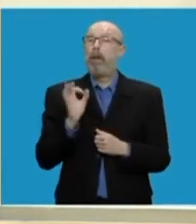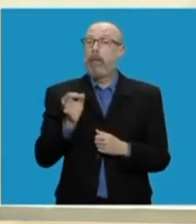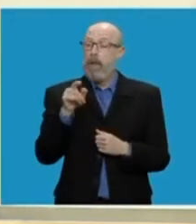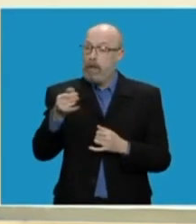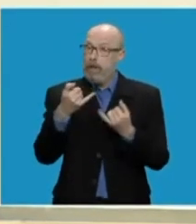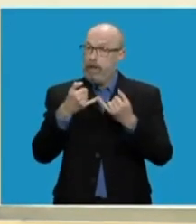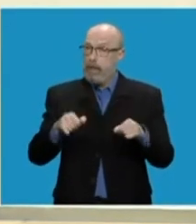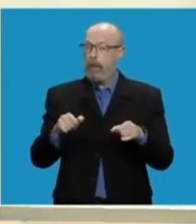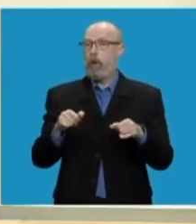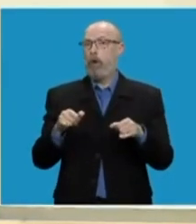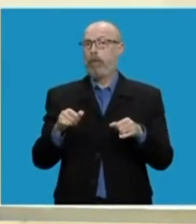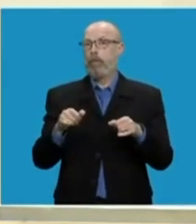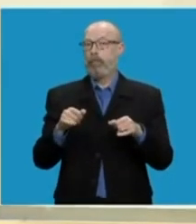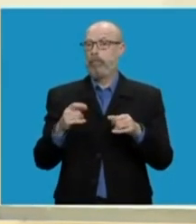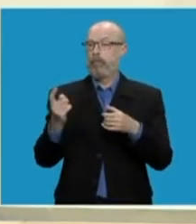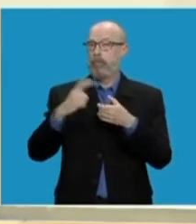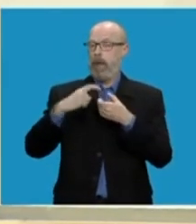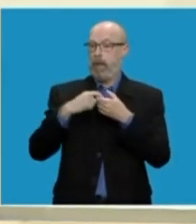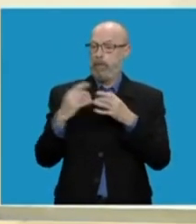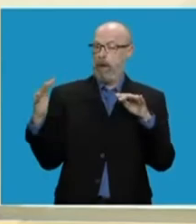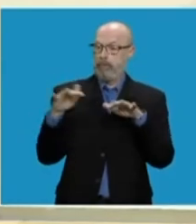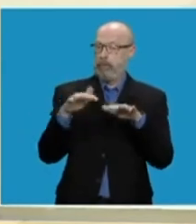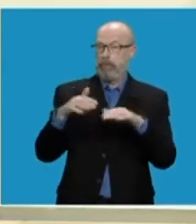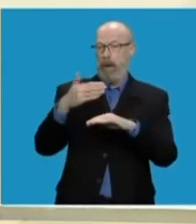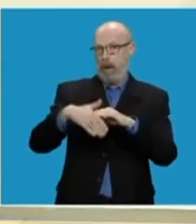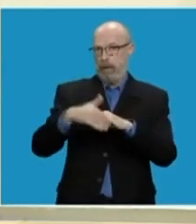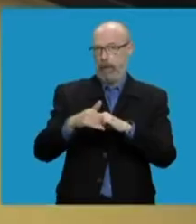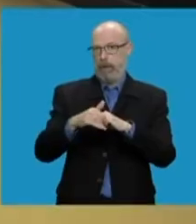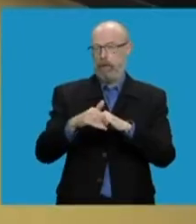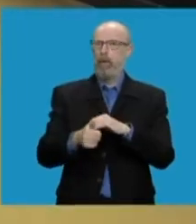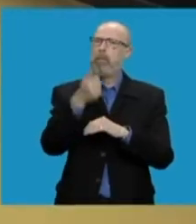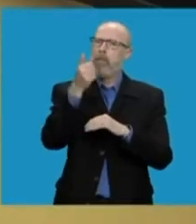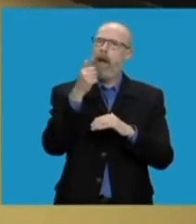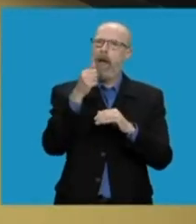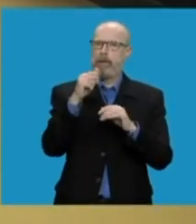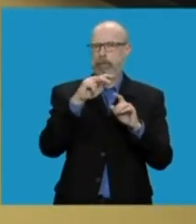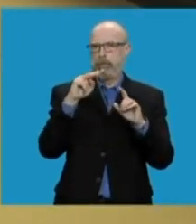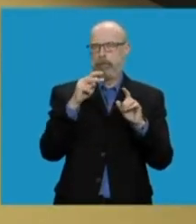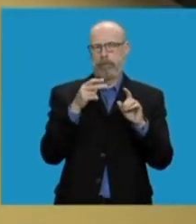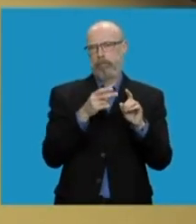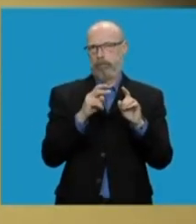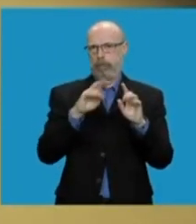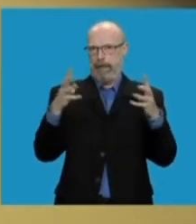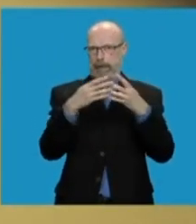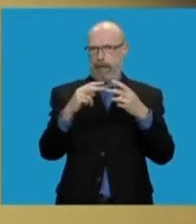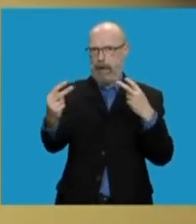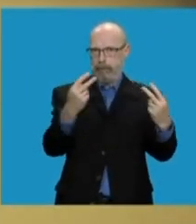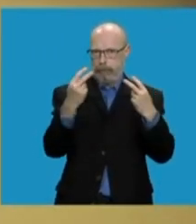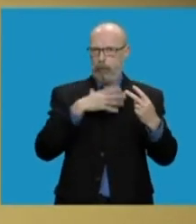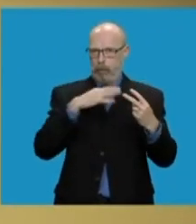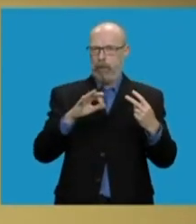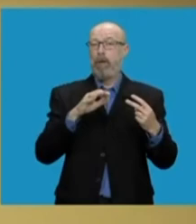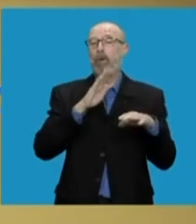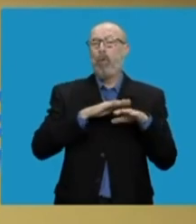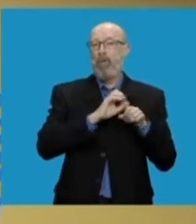celebración con asistencia limitada, con un seguimiento telemático, por culpa de la todavía pandemia.